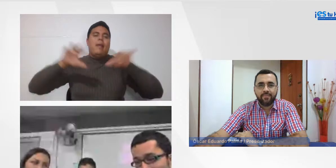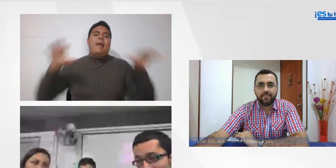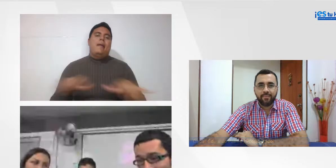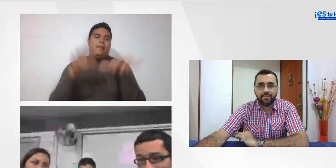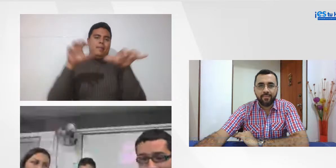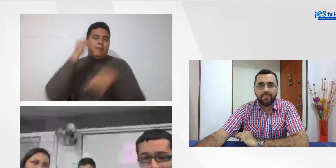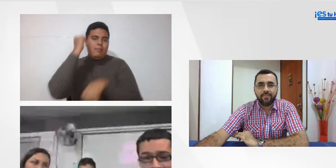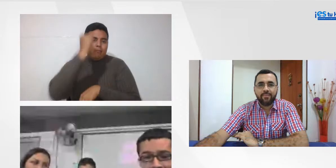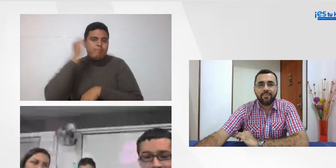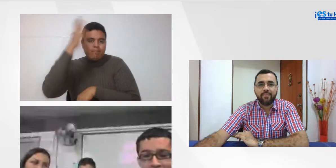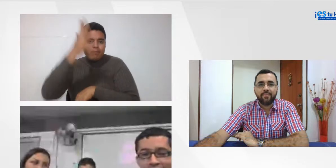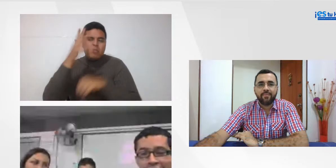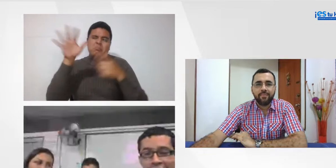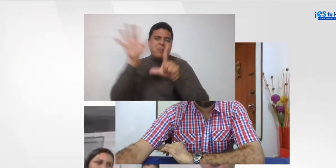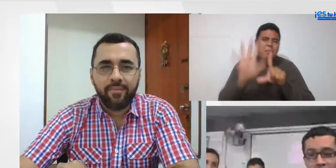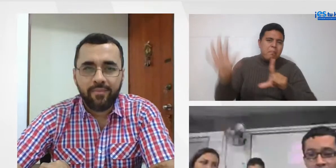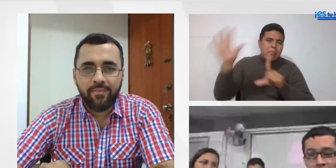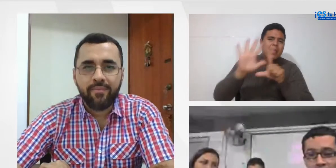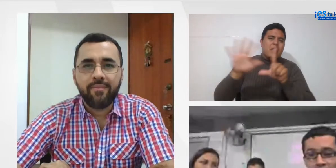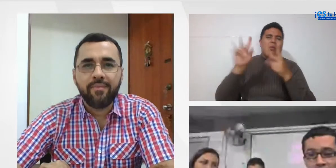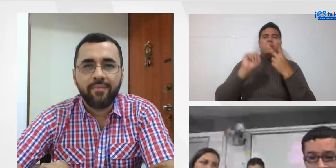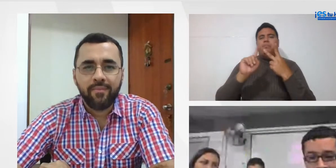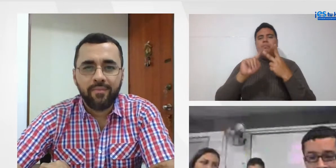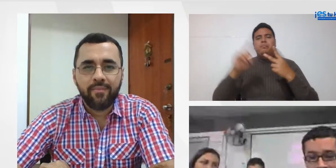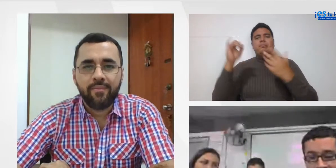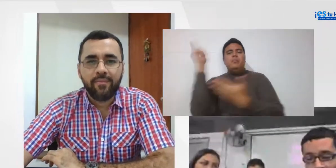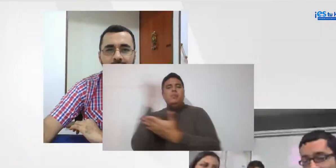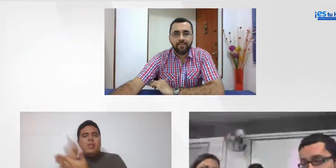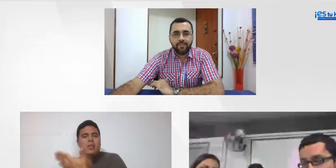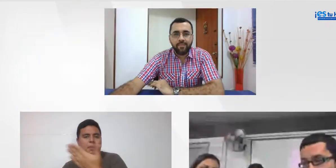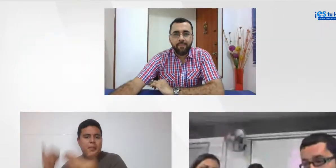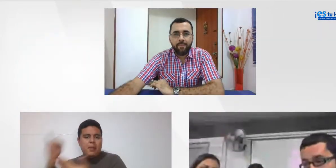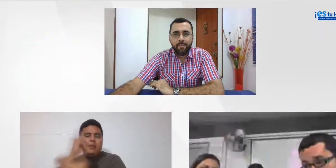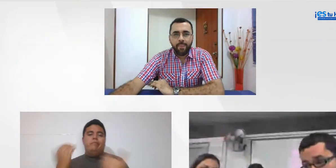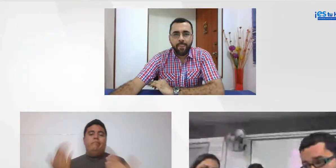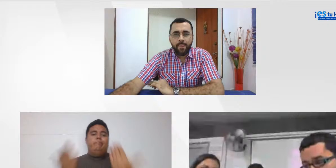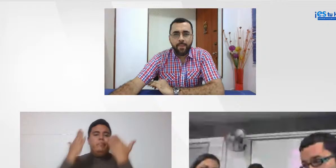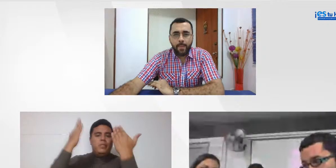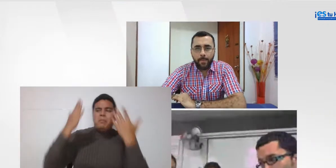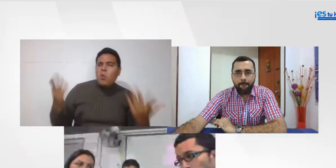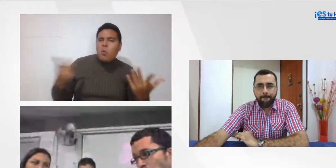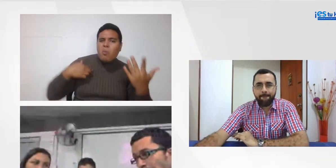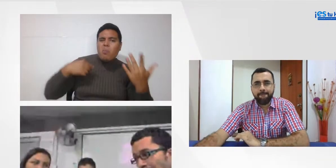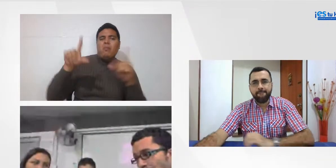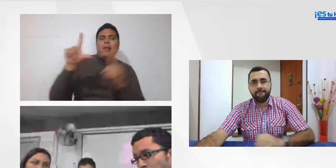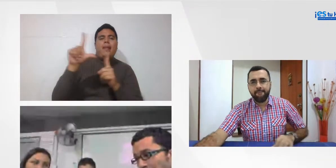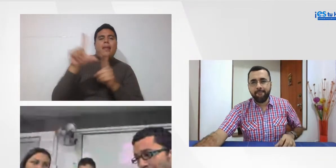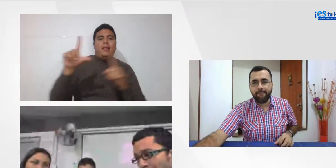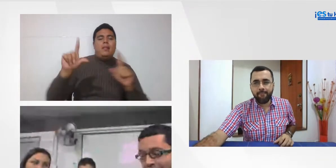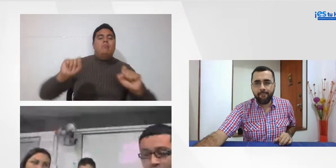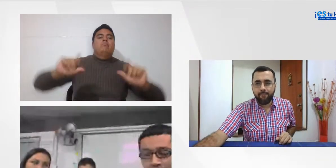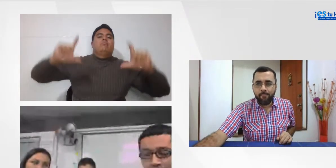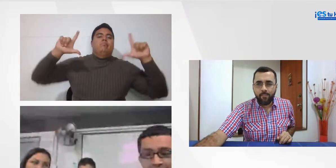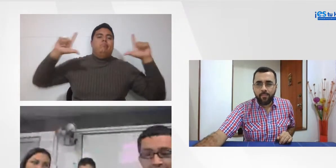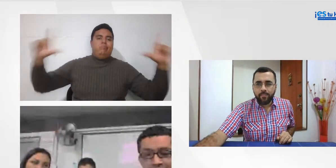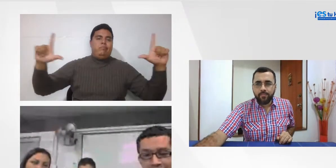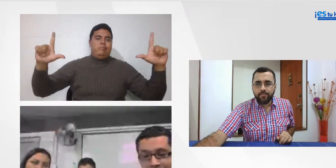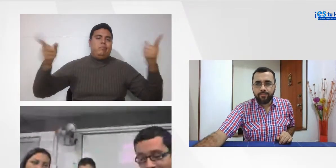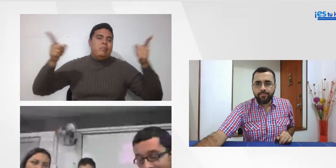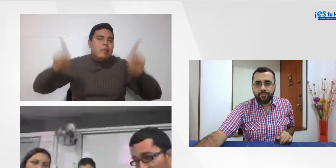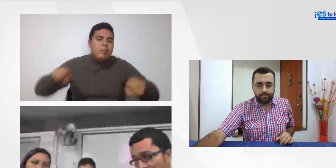prácticamente son videos, imágenes, algo que le ayuda a él, incluso a través de él se pueden ampliar más las letras o él le aporta ideas al